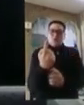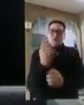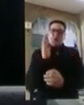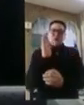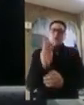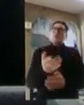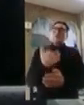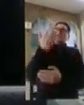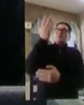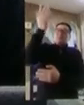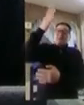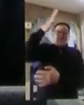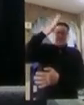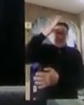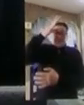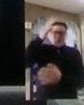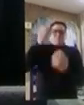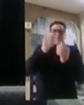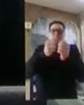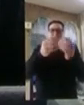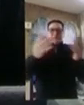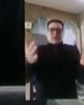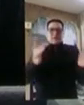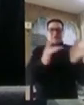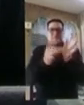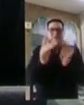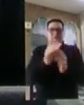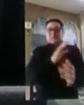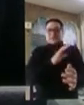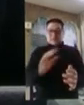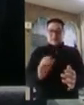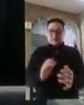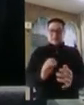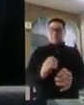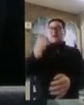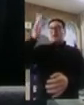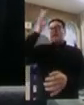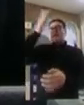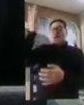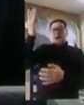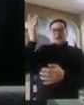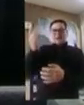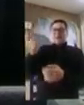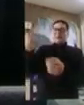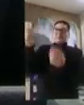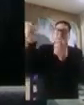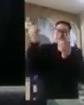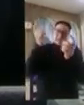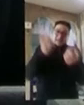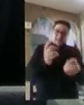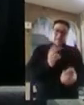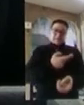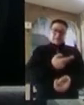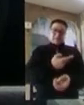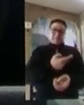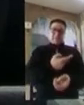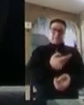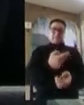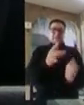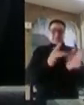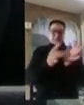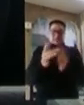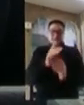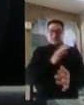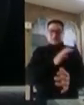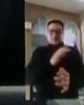Padre primeramente nos diseñó a través del Hijo el camino. El dicho dice que todos los caminos